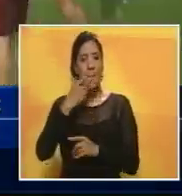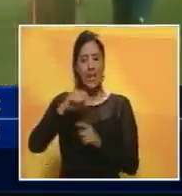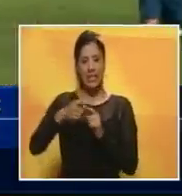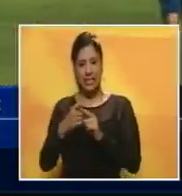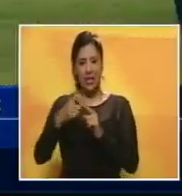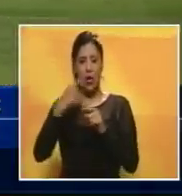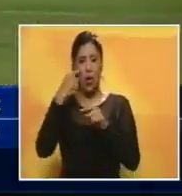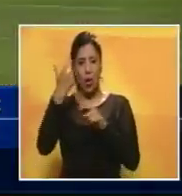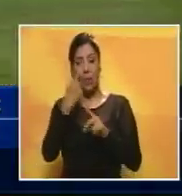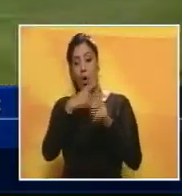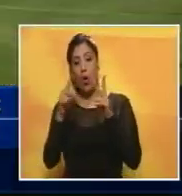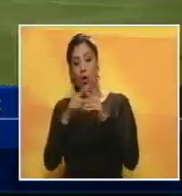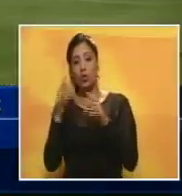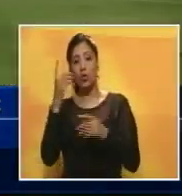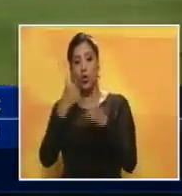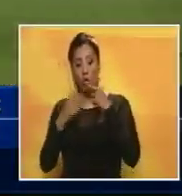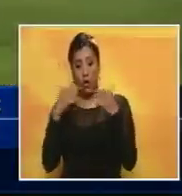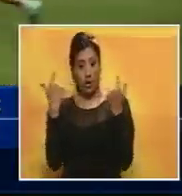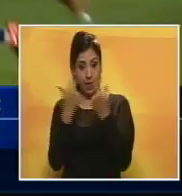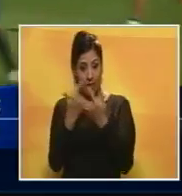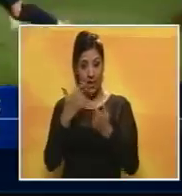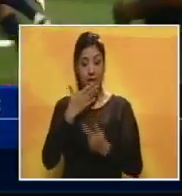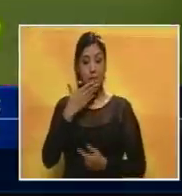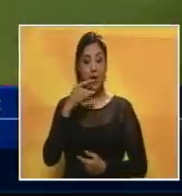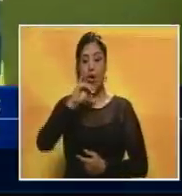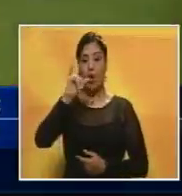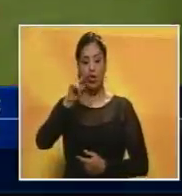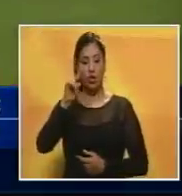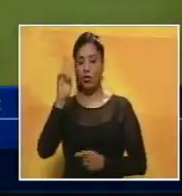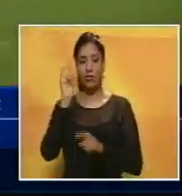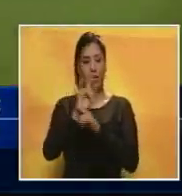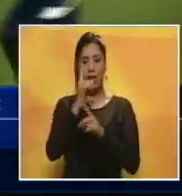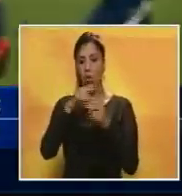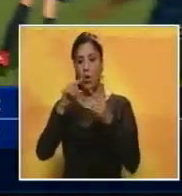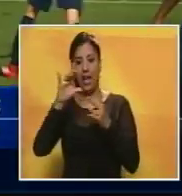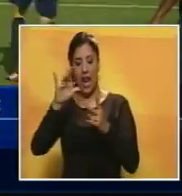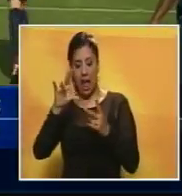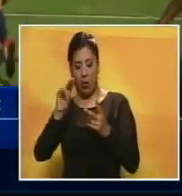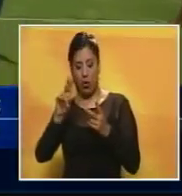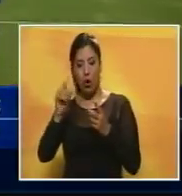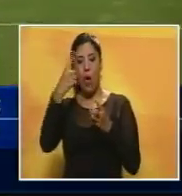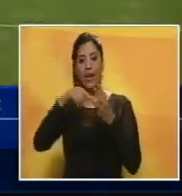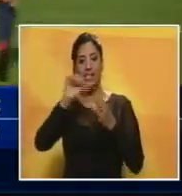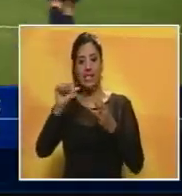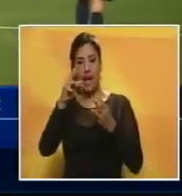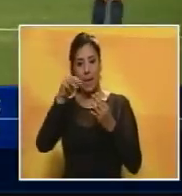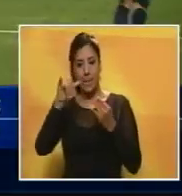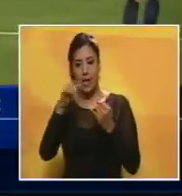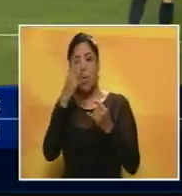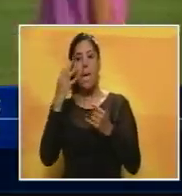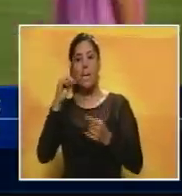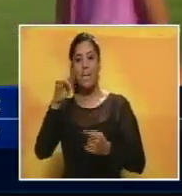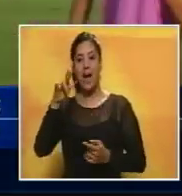de la corva, mientras que por los bianconeros no estarán Giorgio Chiellini, Claudio Marchisio, Sami Khedira, Mario Mandzukic, Juan Guillermo